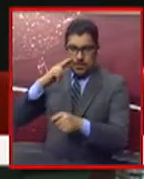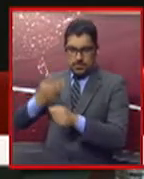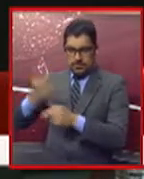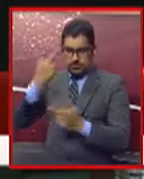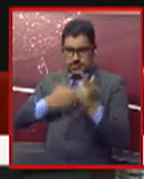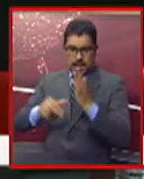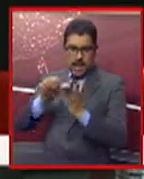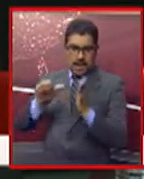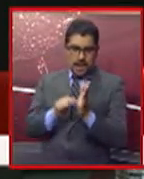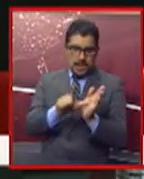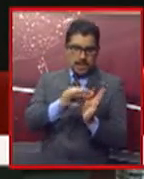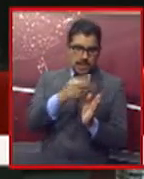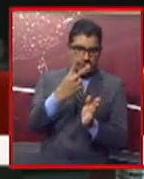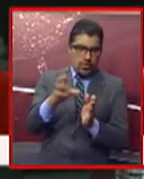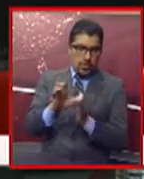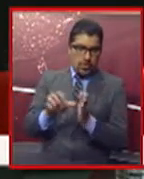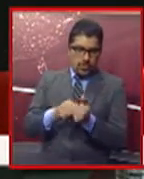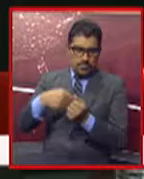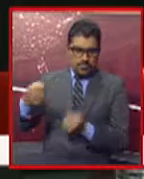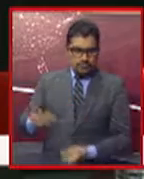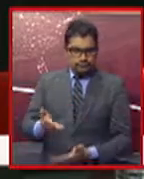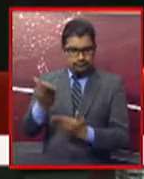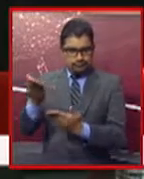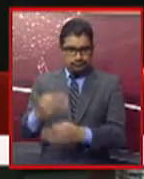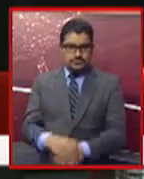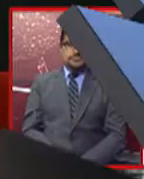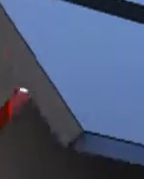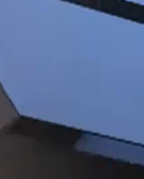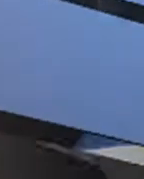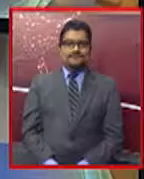artículo 72 constitucional.